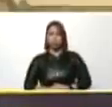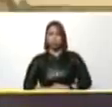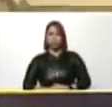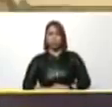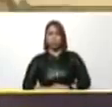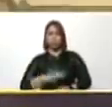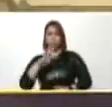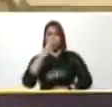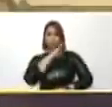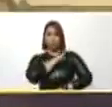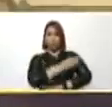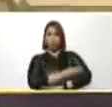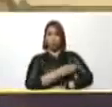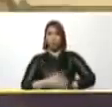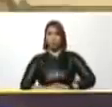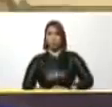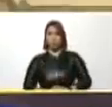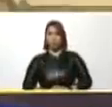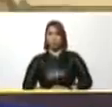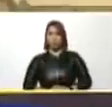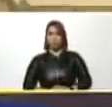Cuarto poder.